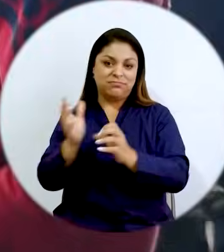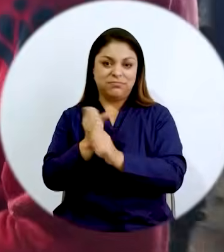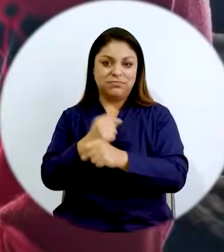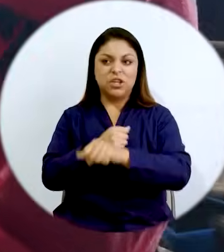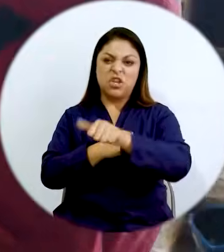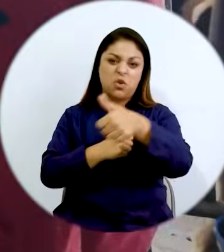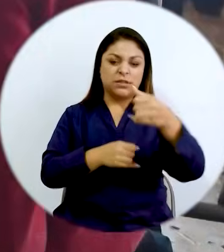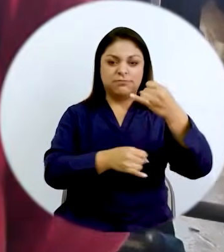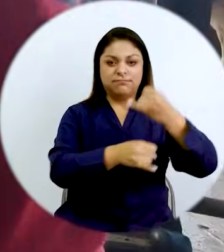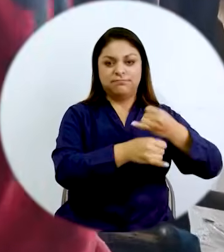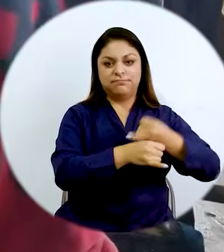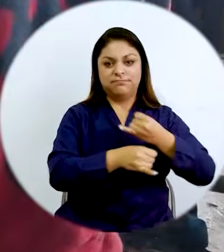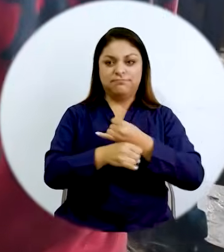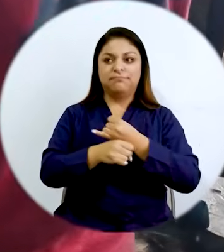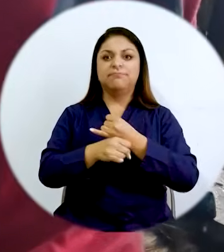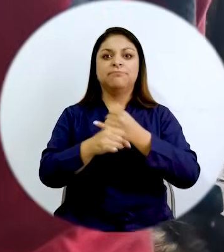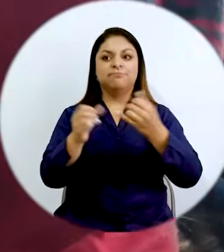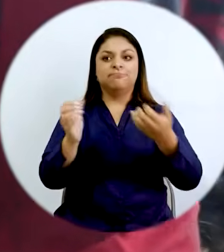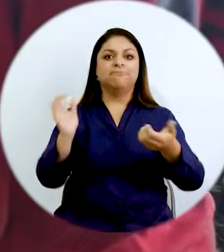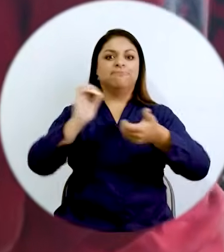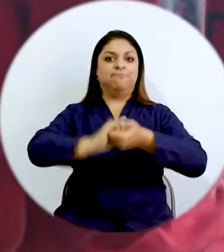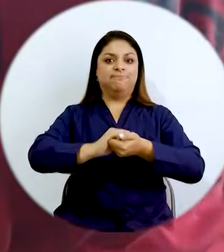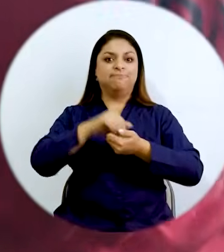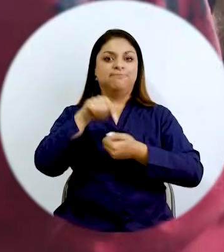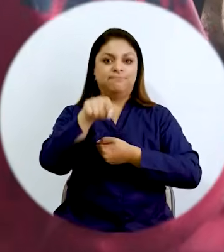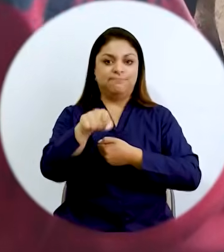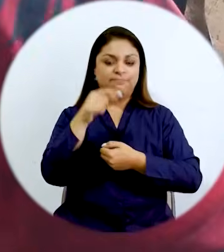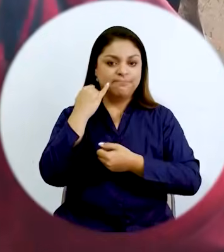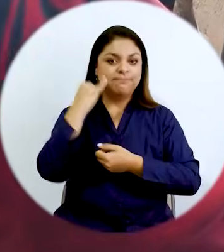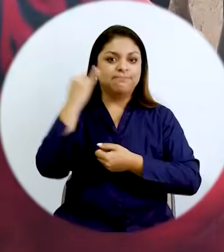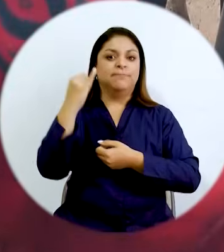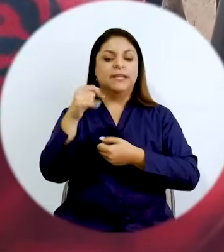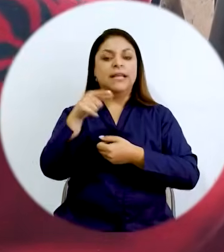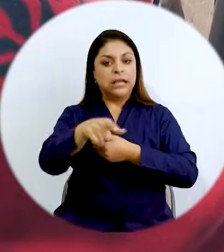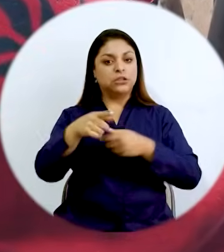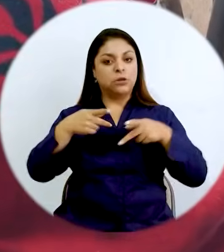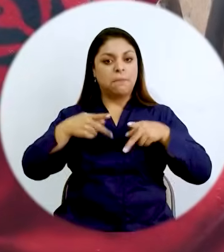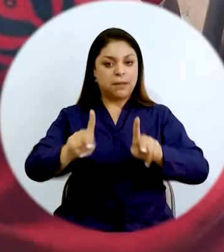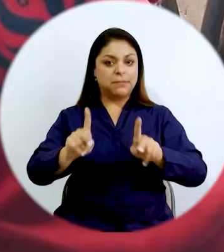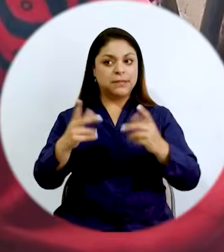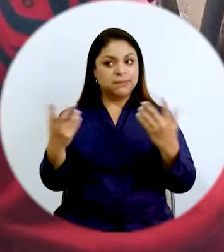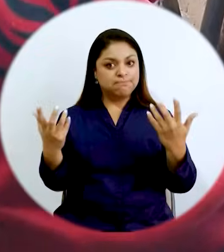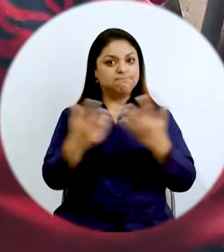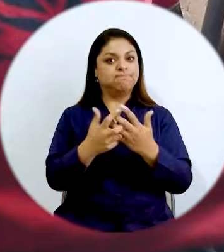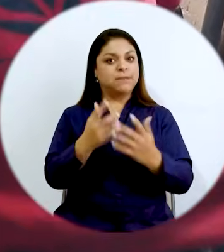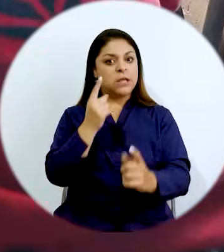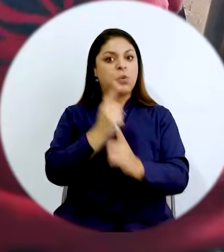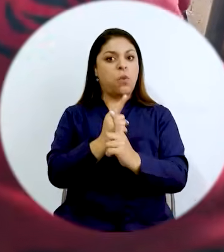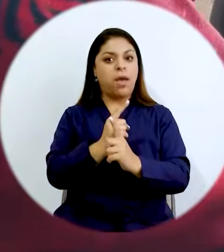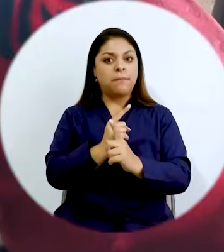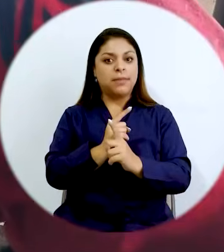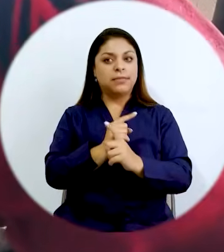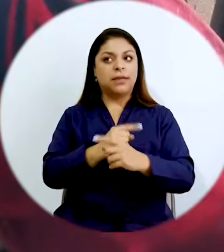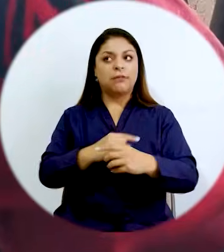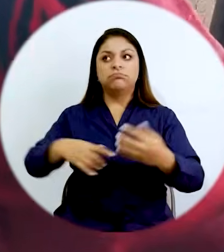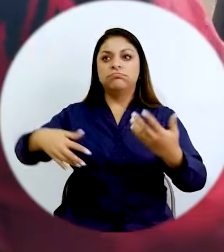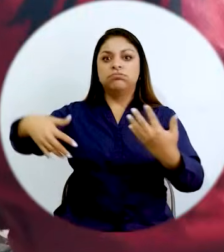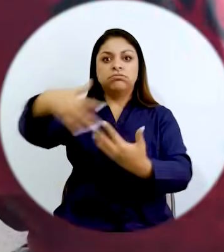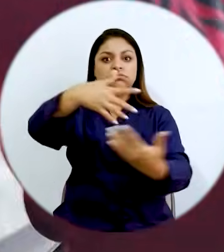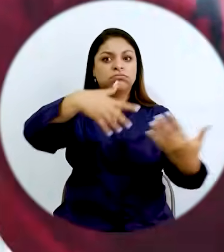instituciones que se han agregado a esa iniciativa y han permitido interpretar adecuadamente en nuestras condiciones del